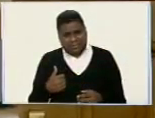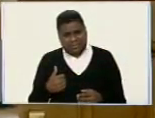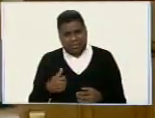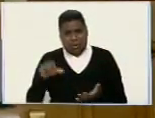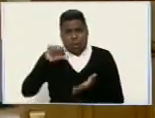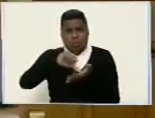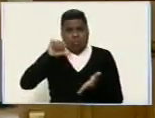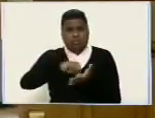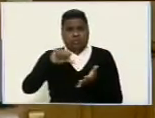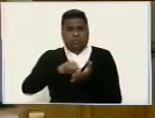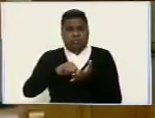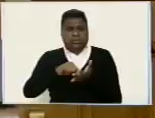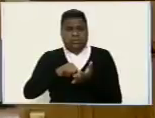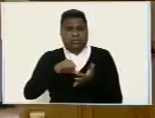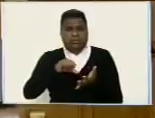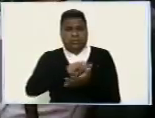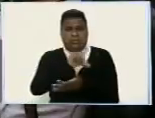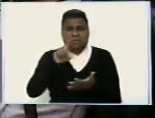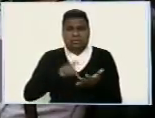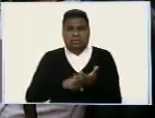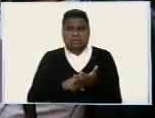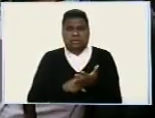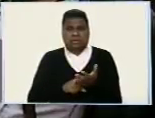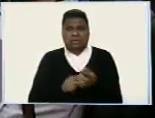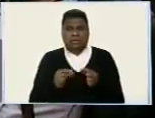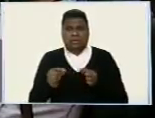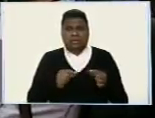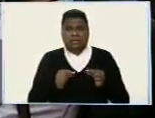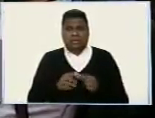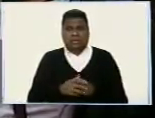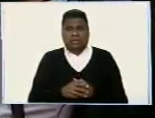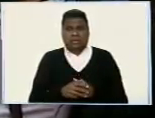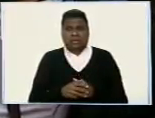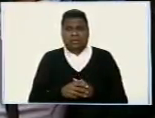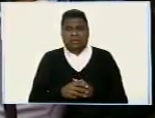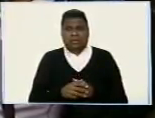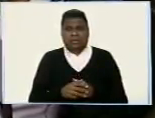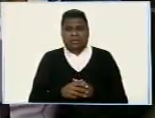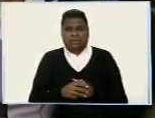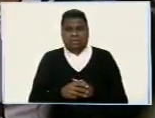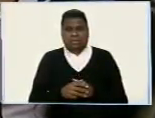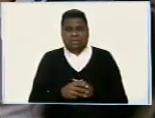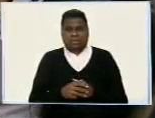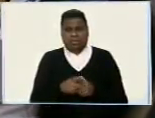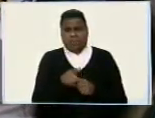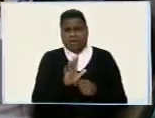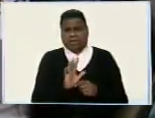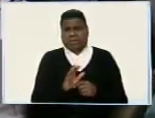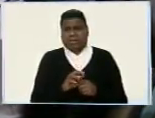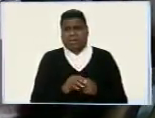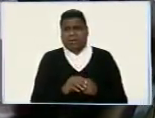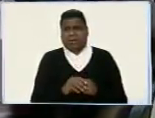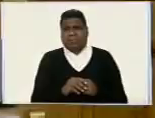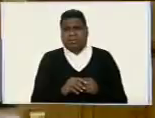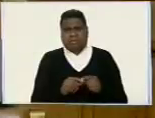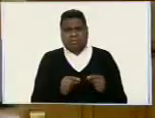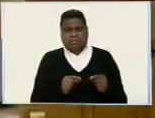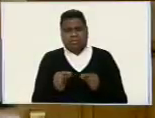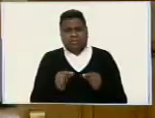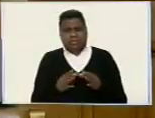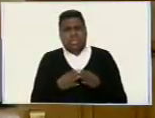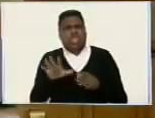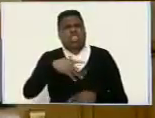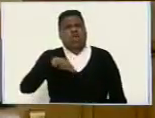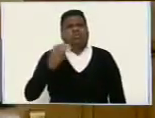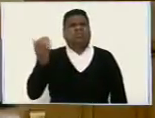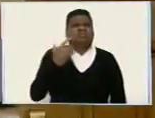Centro Nacional de Genética, para el estudio de la genética, ¿ves? Porque por lo menos yo tengo discapacidad y mi familia, bueno, es natural, pues, pero ¿y de dónde